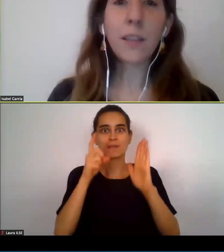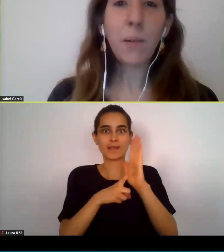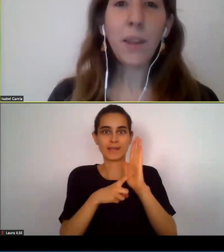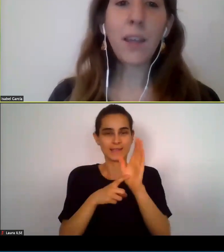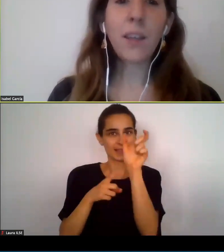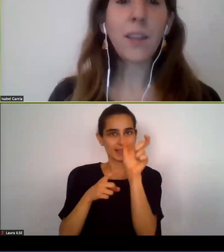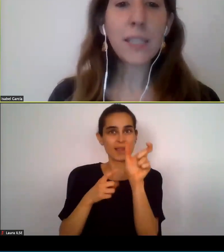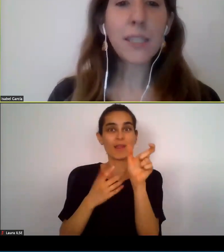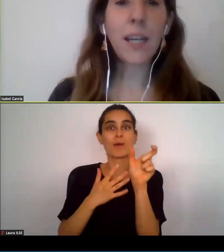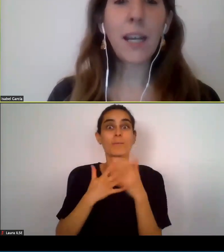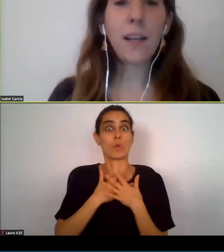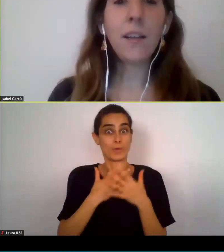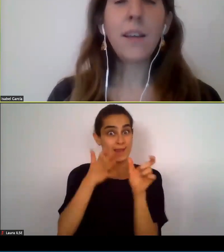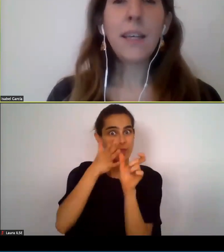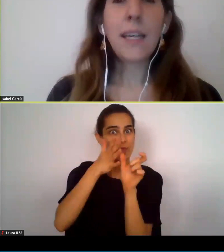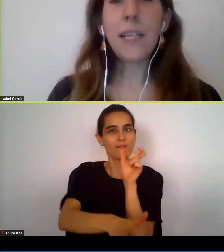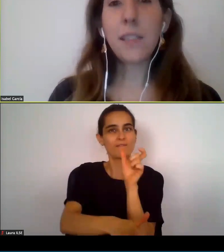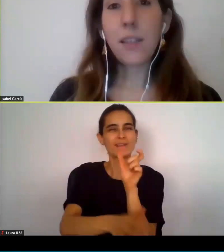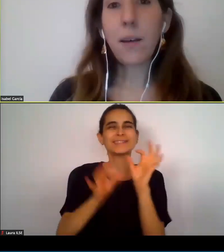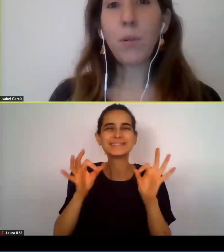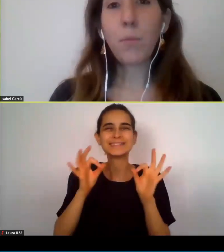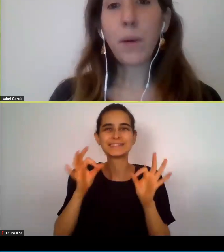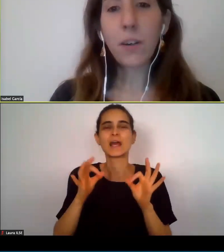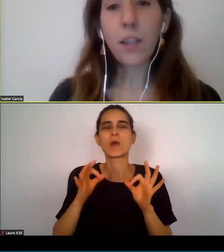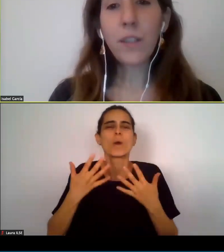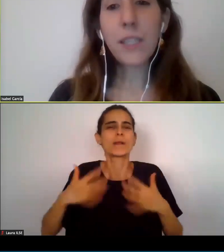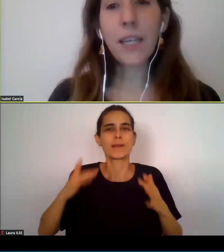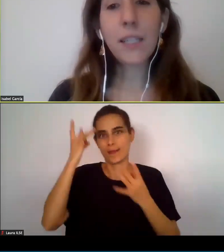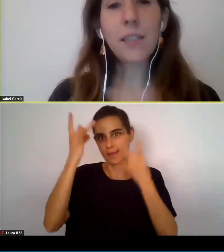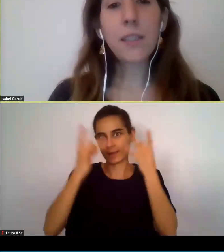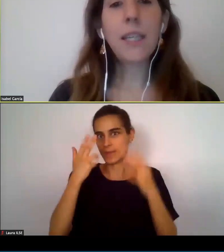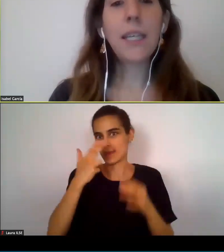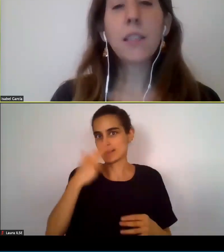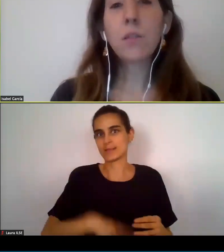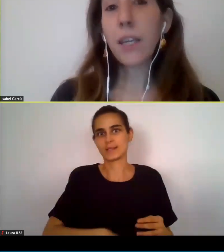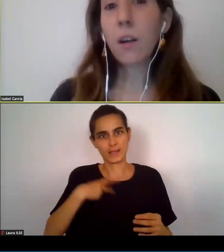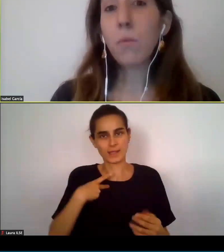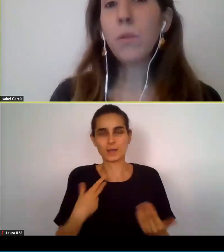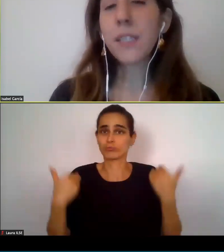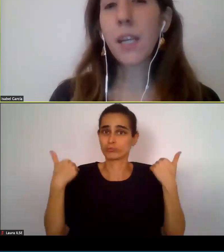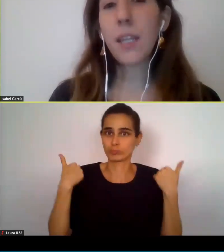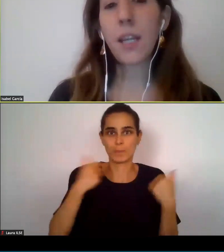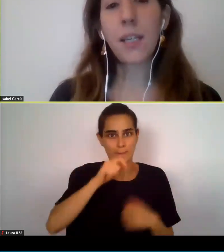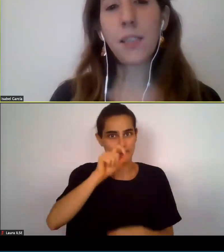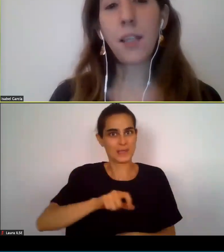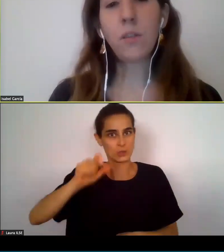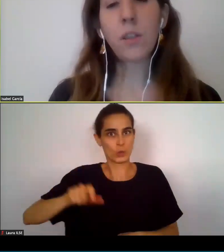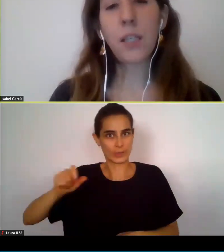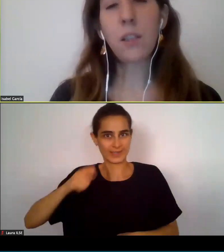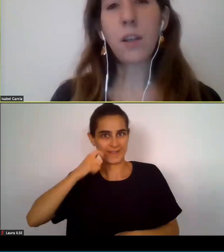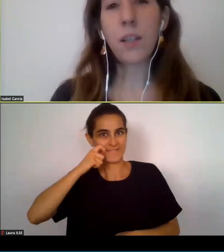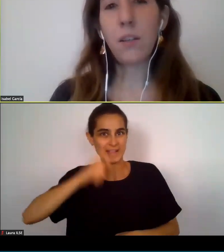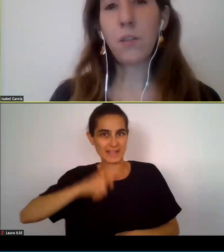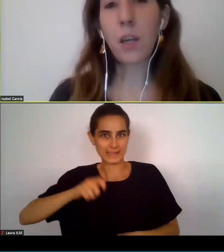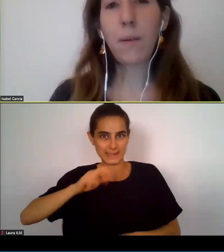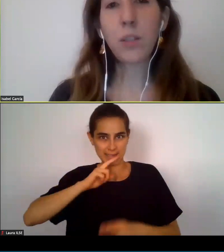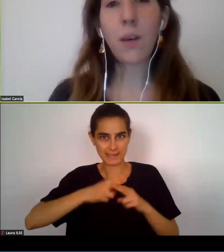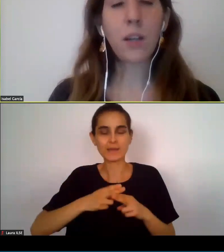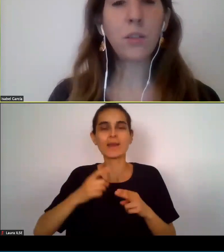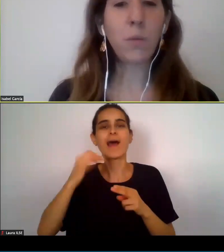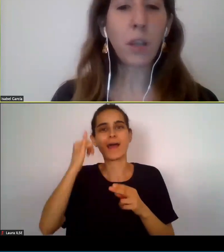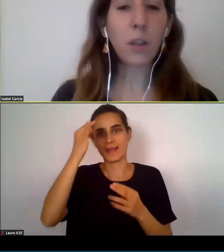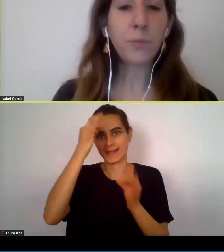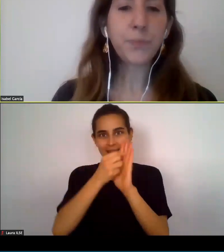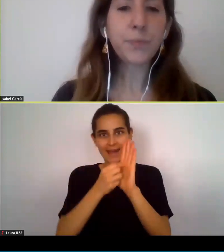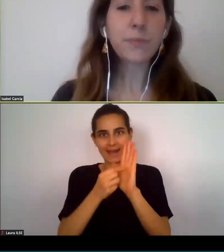cualquier actividad de interés general hecha por personas físicas y que cumple una serie de requisitos, que es lo que vamos a ver